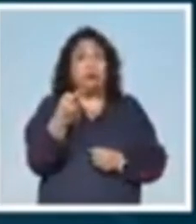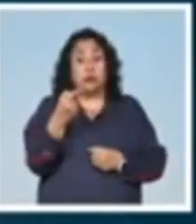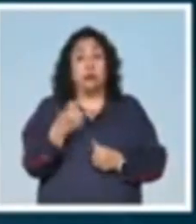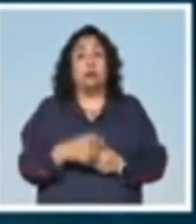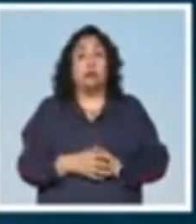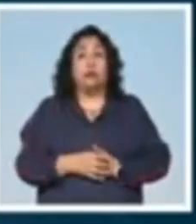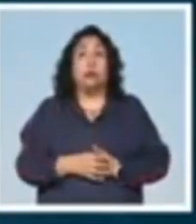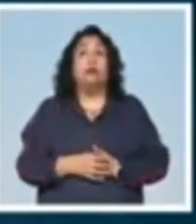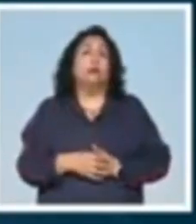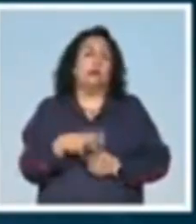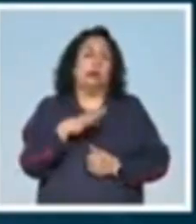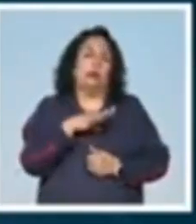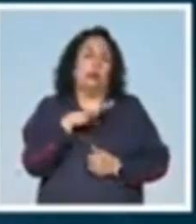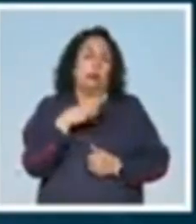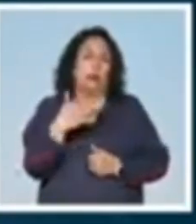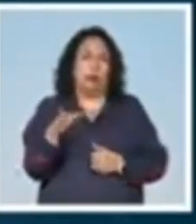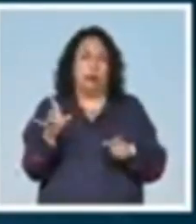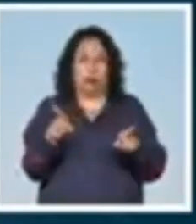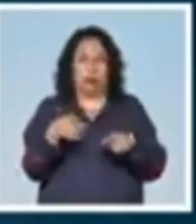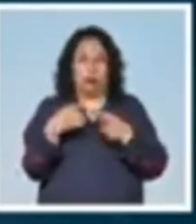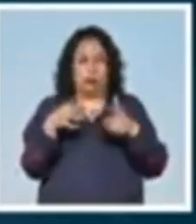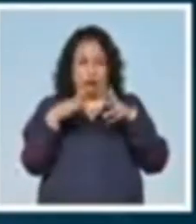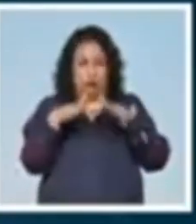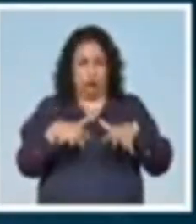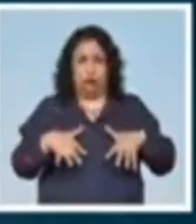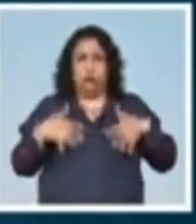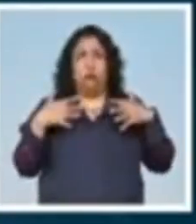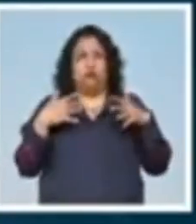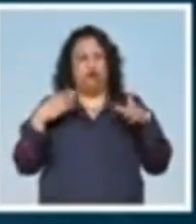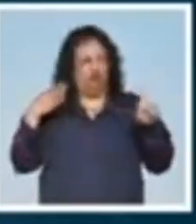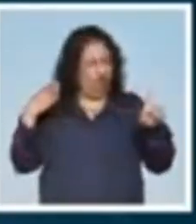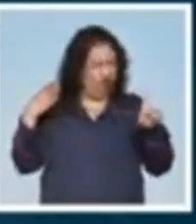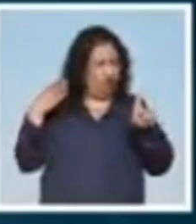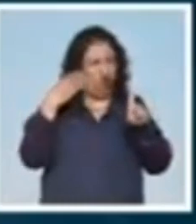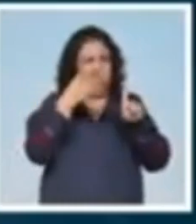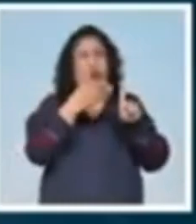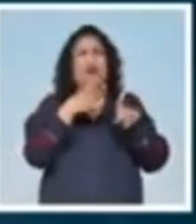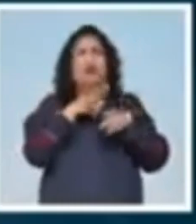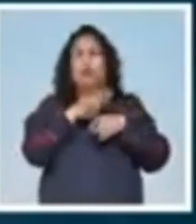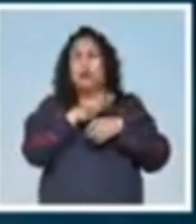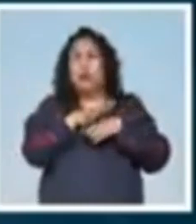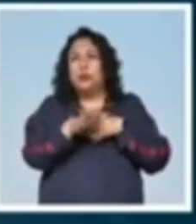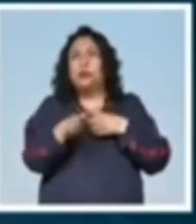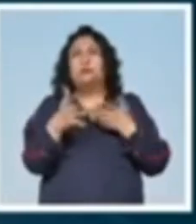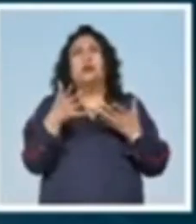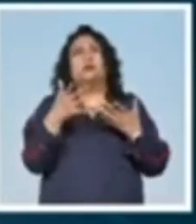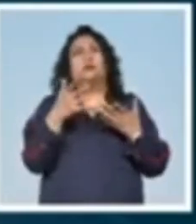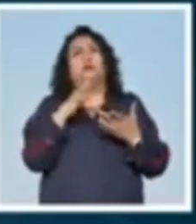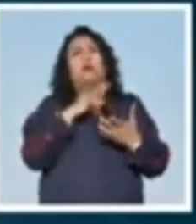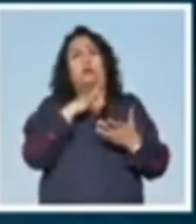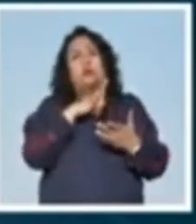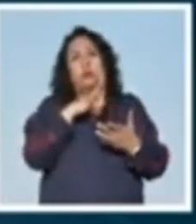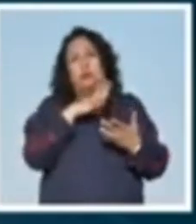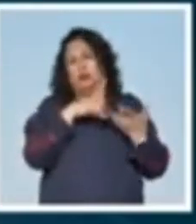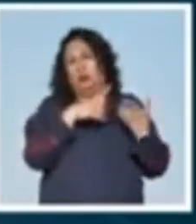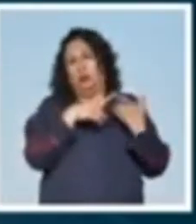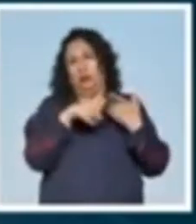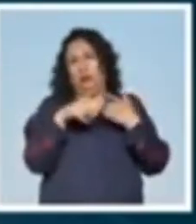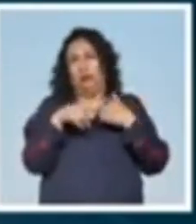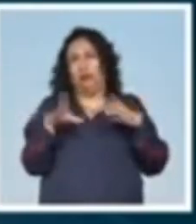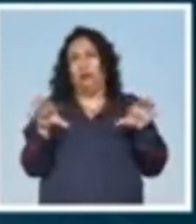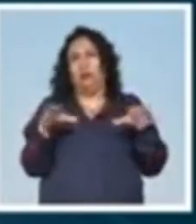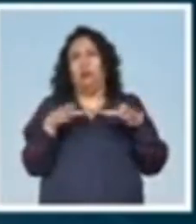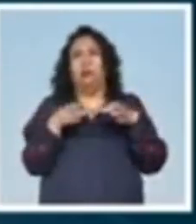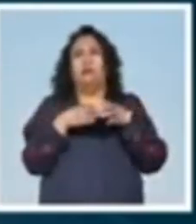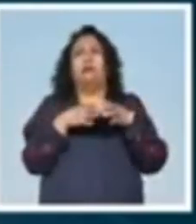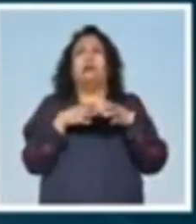que en general la música de concierto está muy enfocada hacia las corrientes